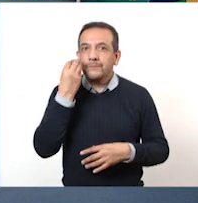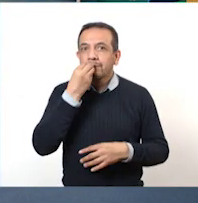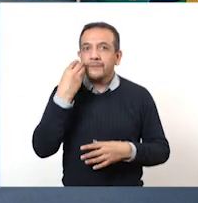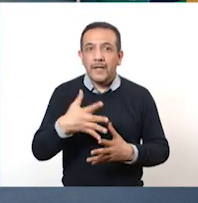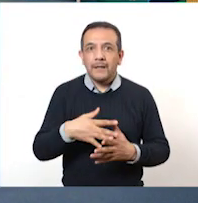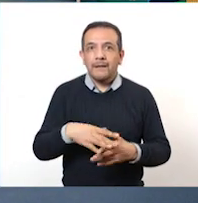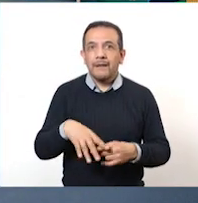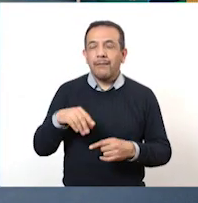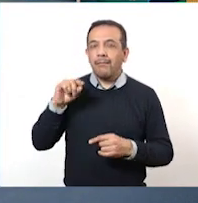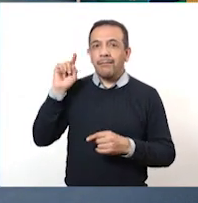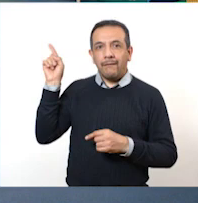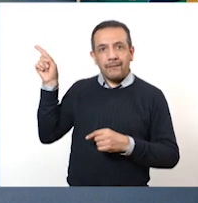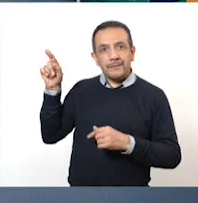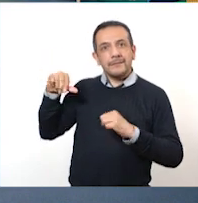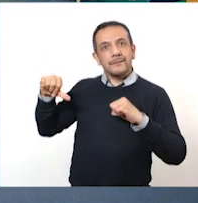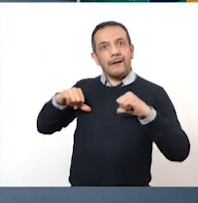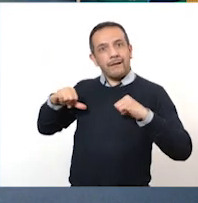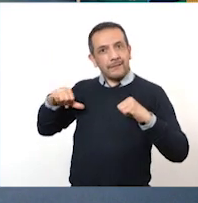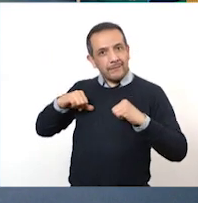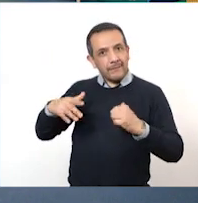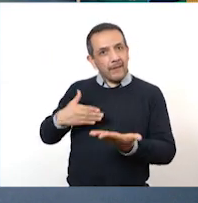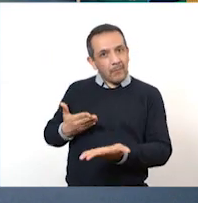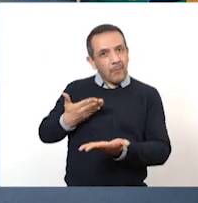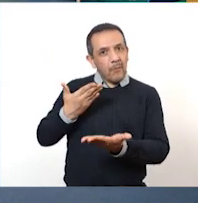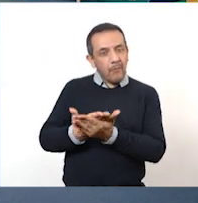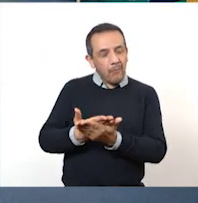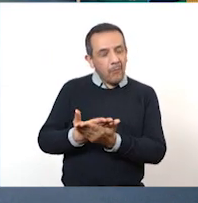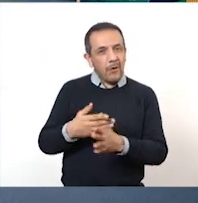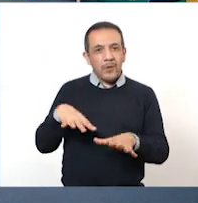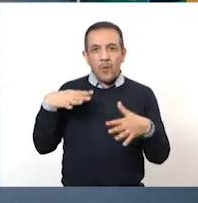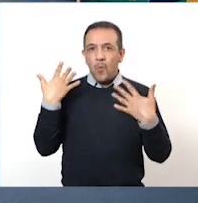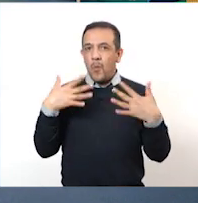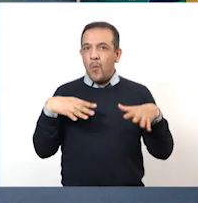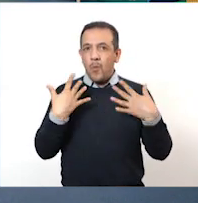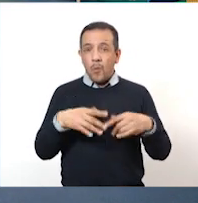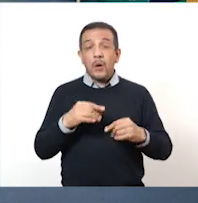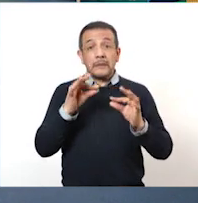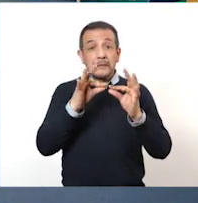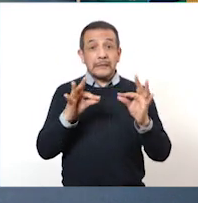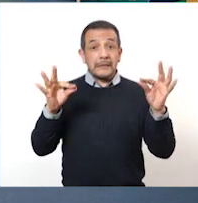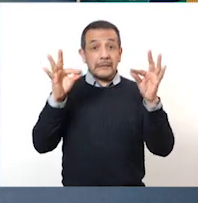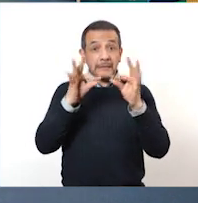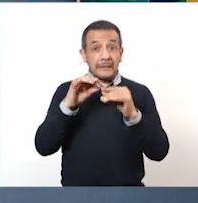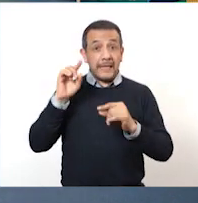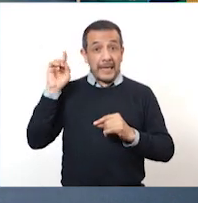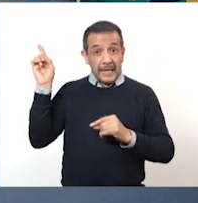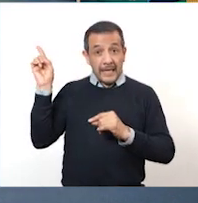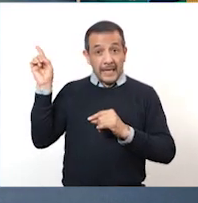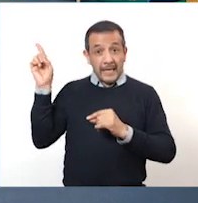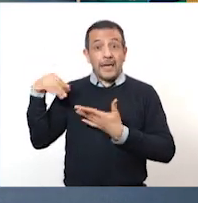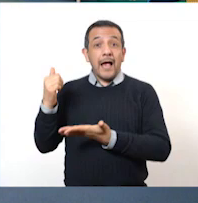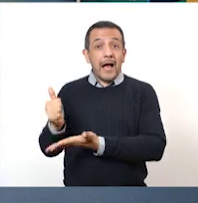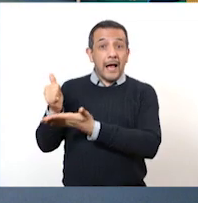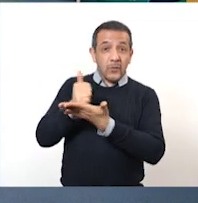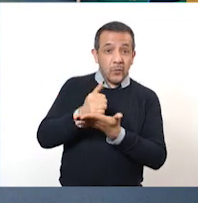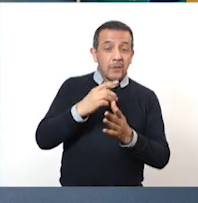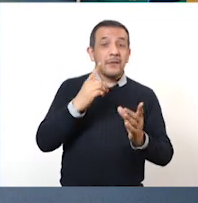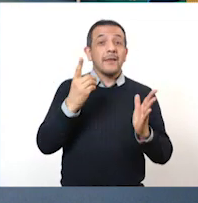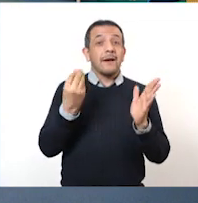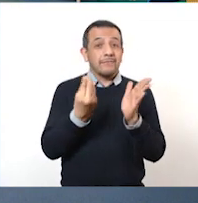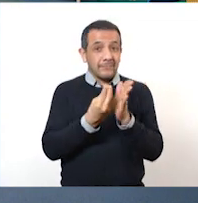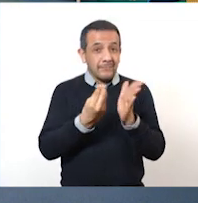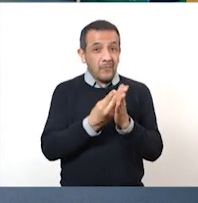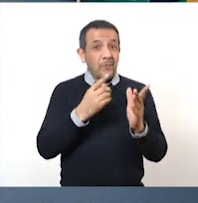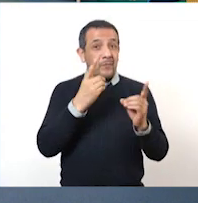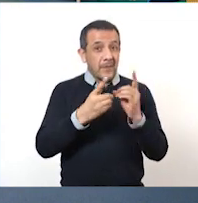¡Maravilloso! Estuvieron padrísimas las actividades que nos proponen en Zona de Diversión. Es importante porque reafirman lo visto en la sesión de educación